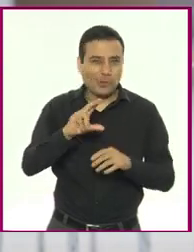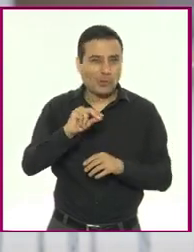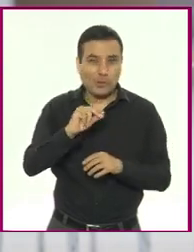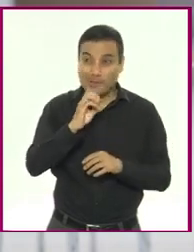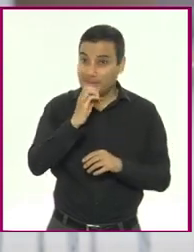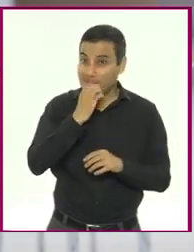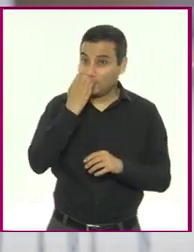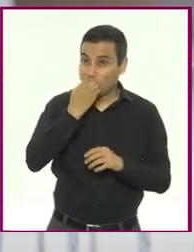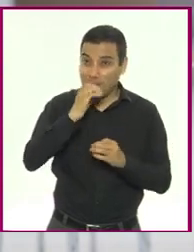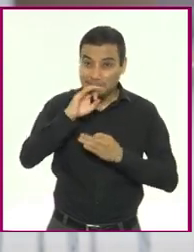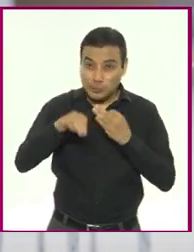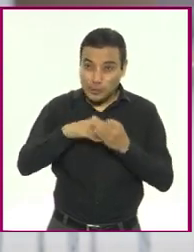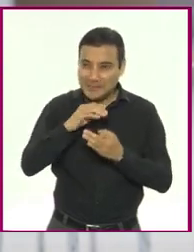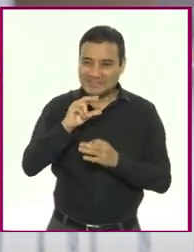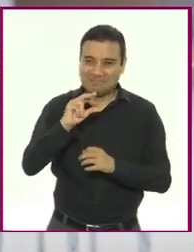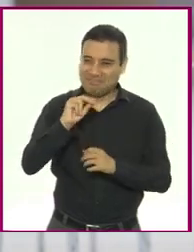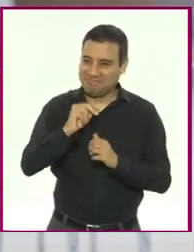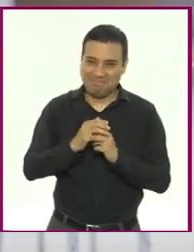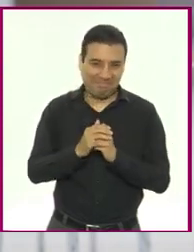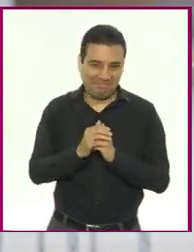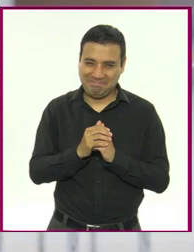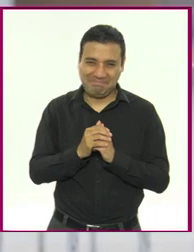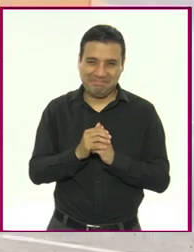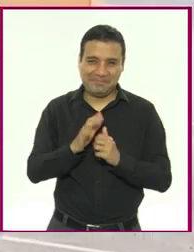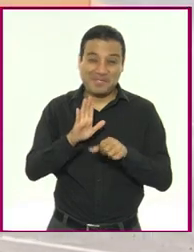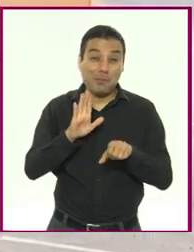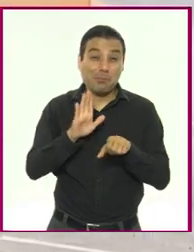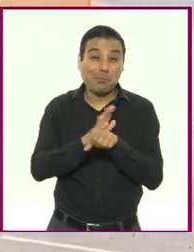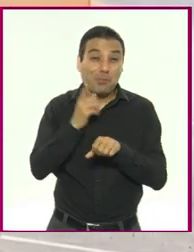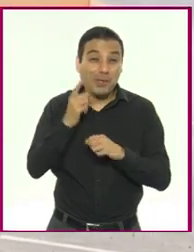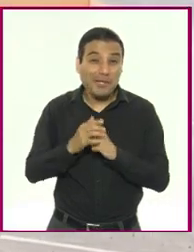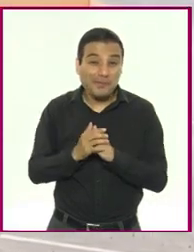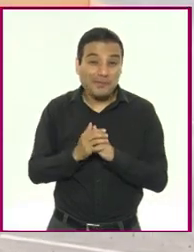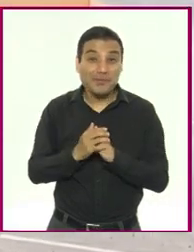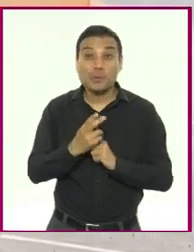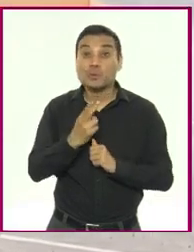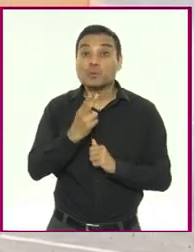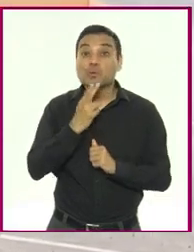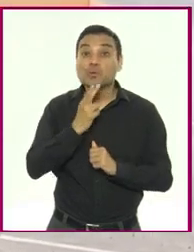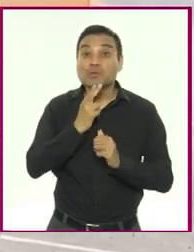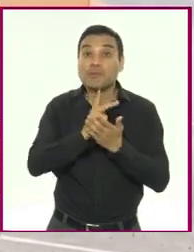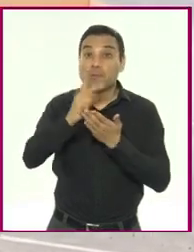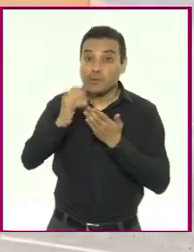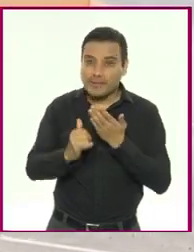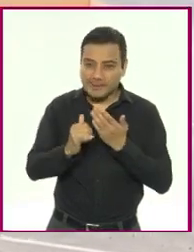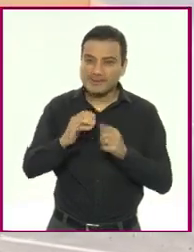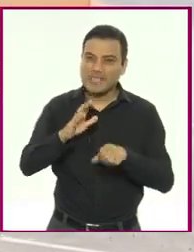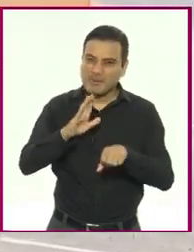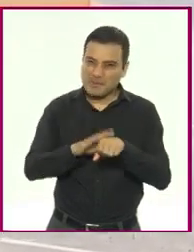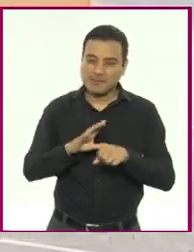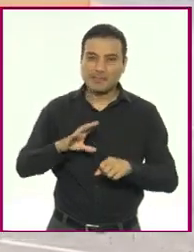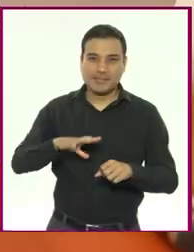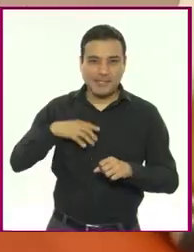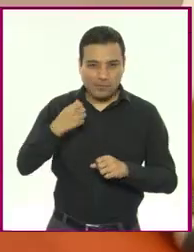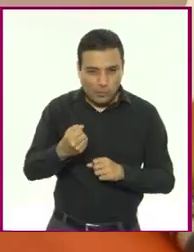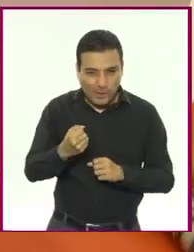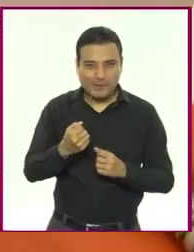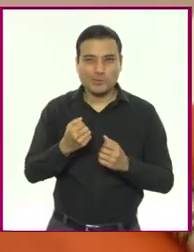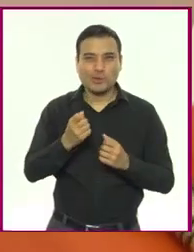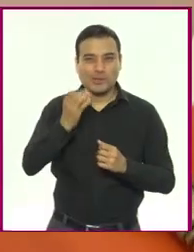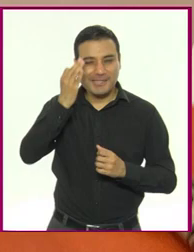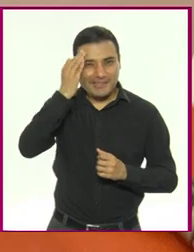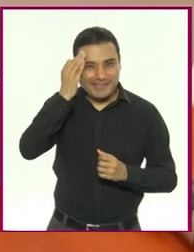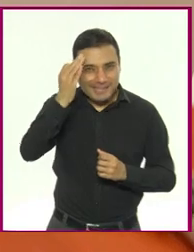lo en lo que yo he tenido oportunidad no se implementan Por qué Porque trabajar por proyectos nos implica más esfuerzo nos implica tiempo nos